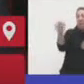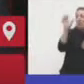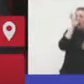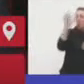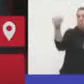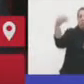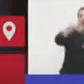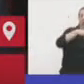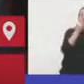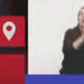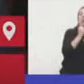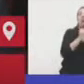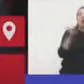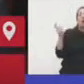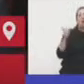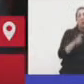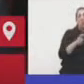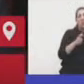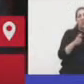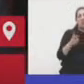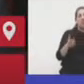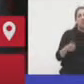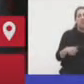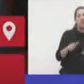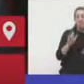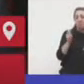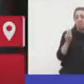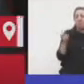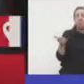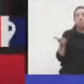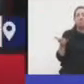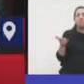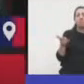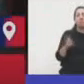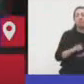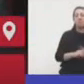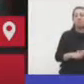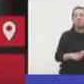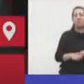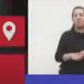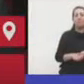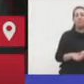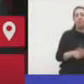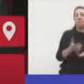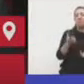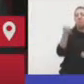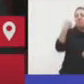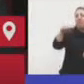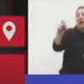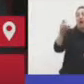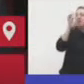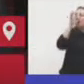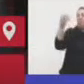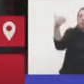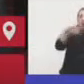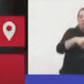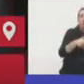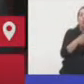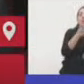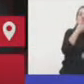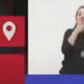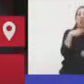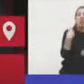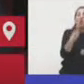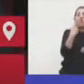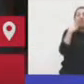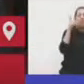todos nosotros, hay que decir que intentar, supongamos que haya un periodista, una persona cualquiera